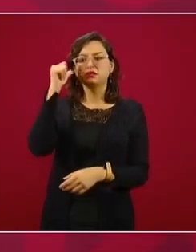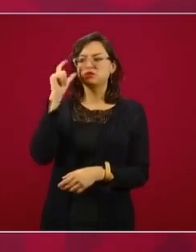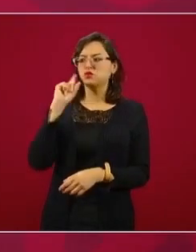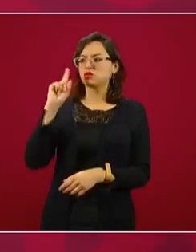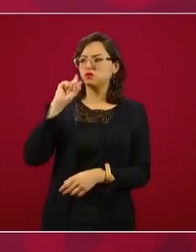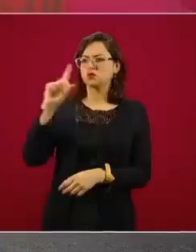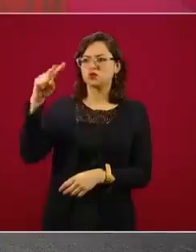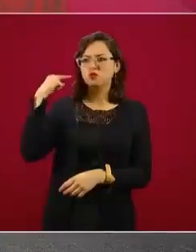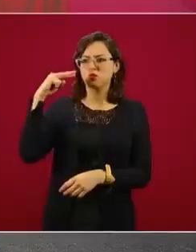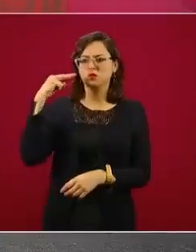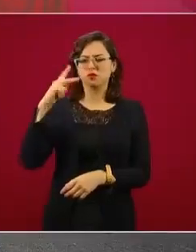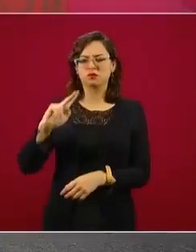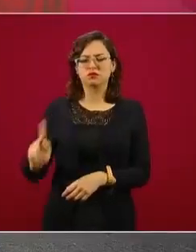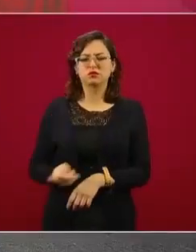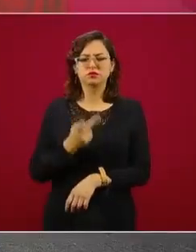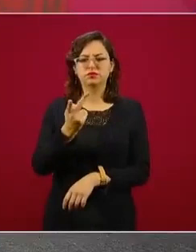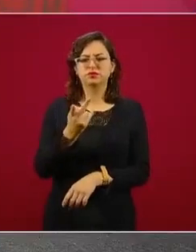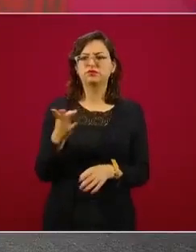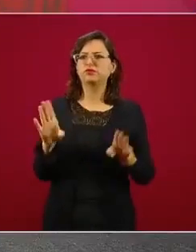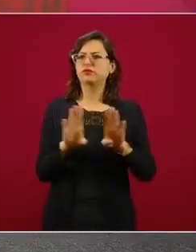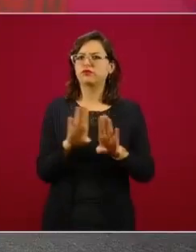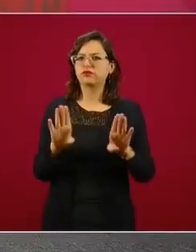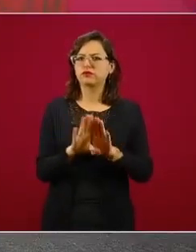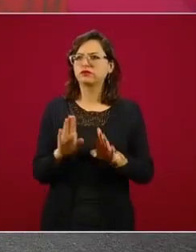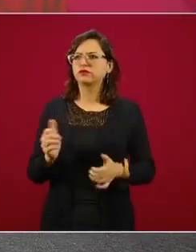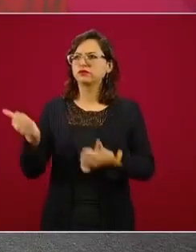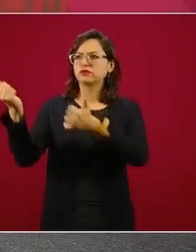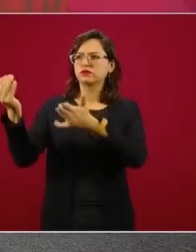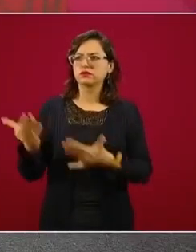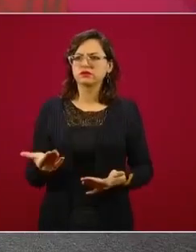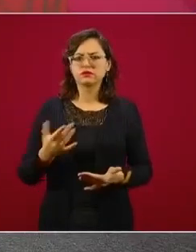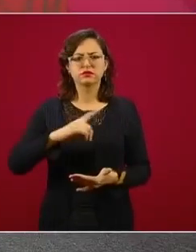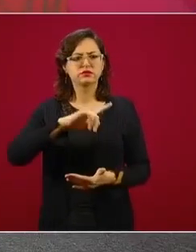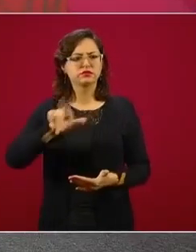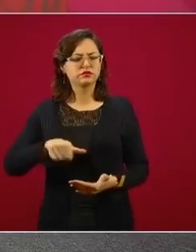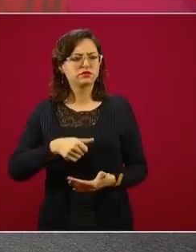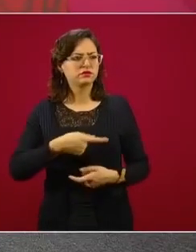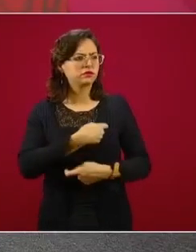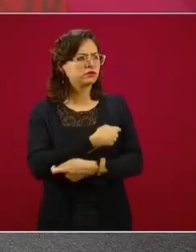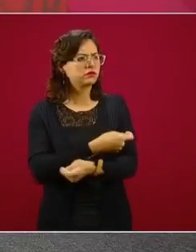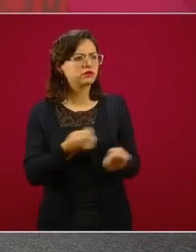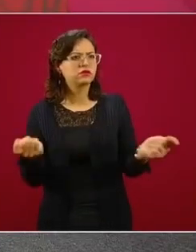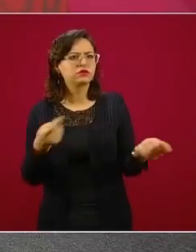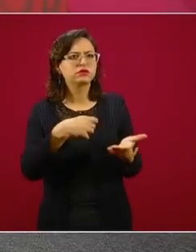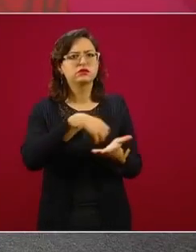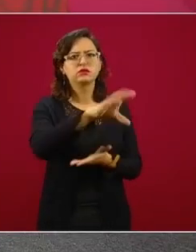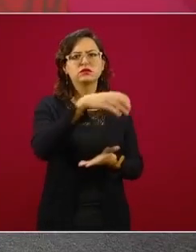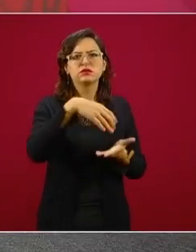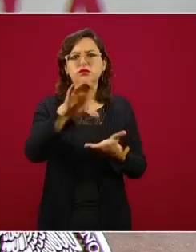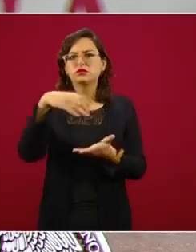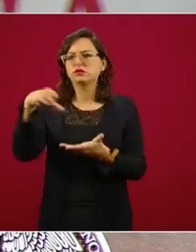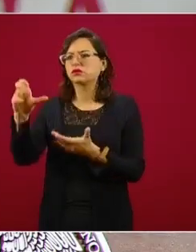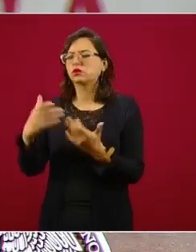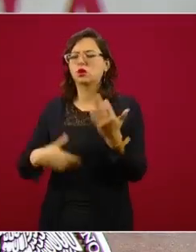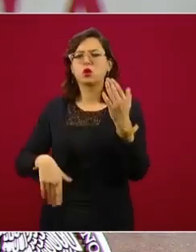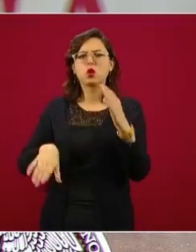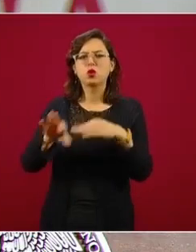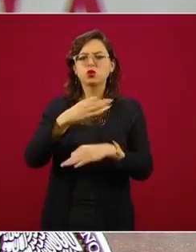Veracruz sobre cómo están llegando, cómo se están distribuyendo los equipos médicos,